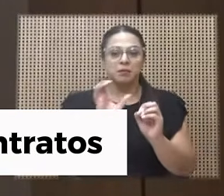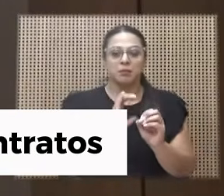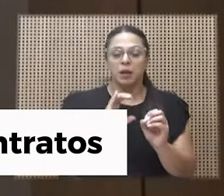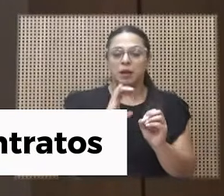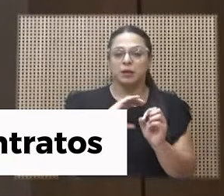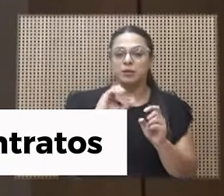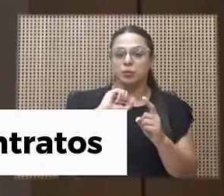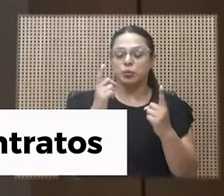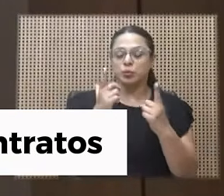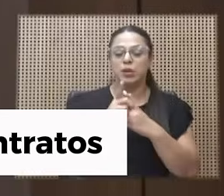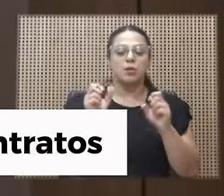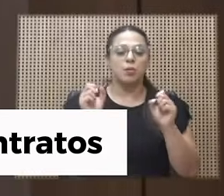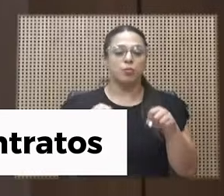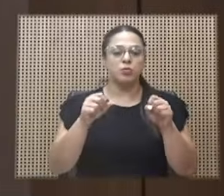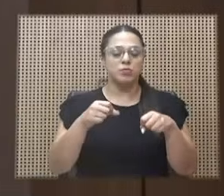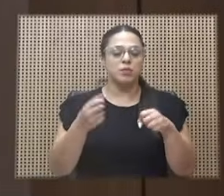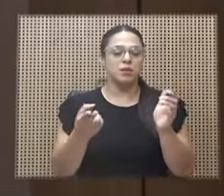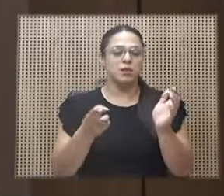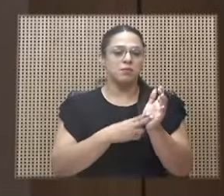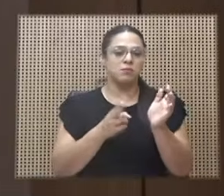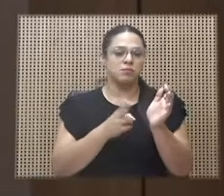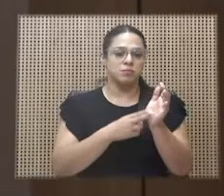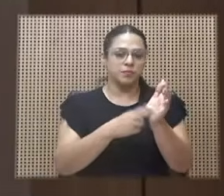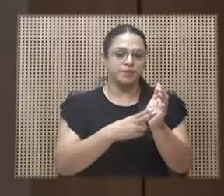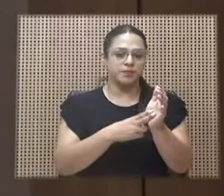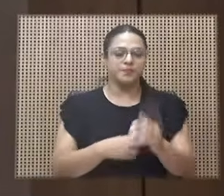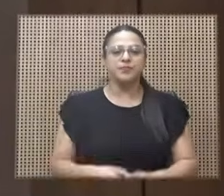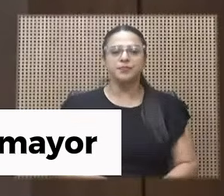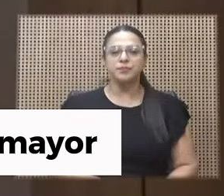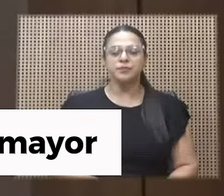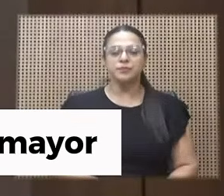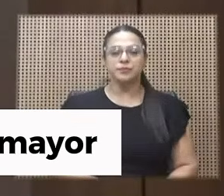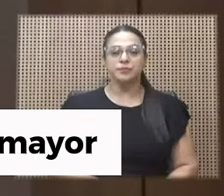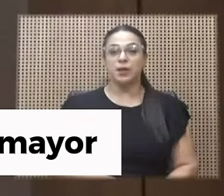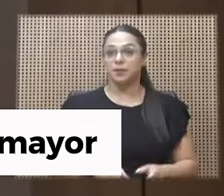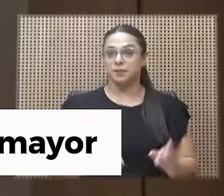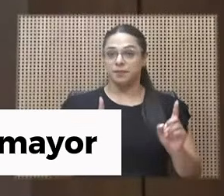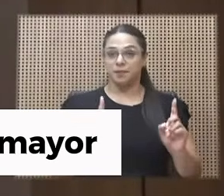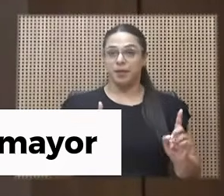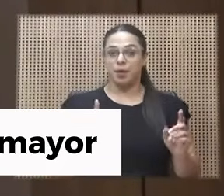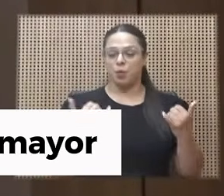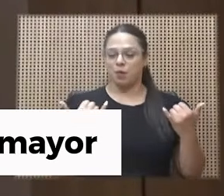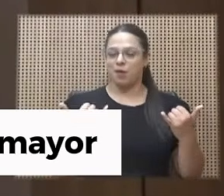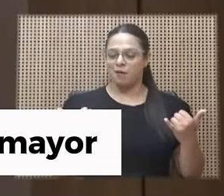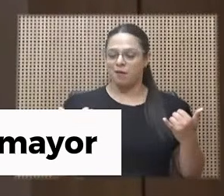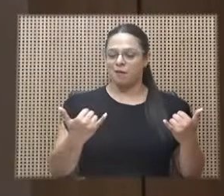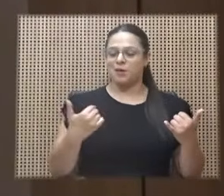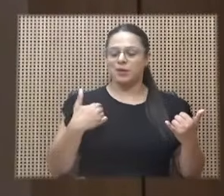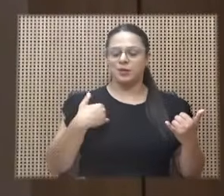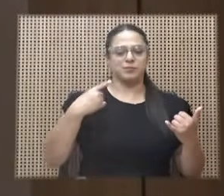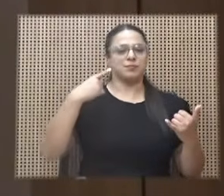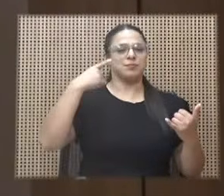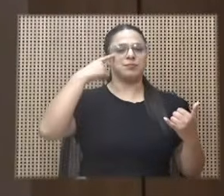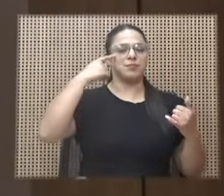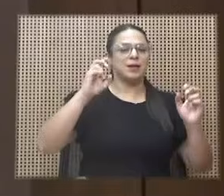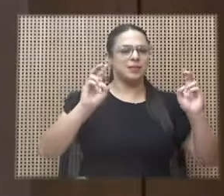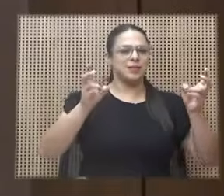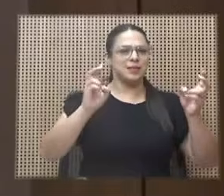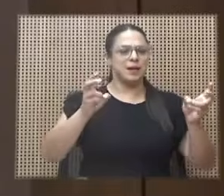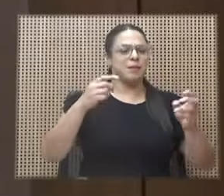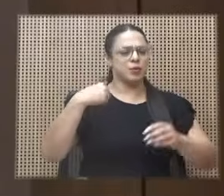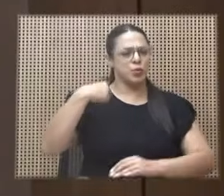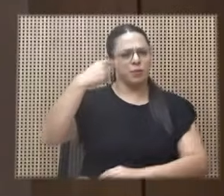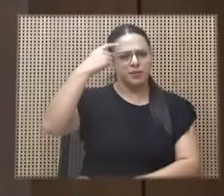de la posibilidad de suscribir estos contratos. Pero ahora me voy al tema que yo pensé que iba a ser el mayor motivo de